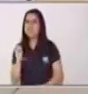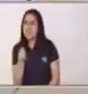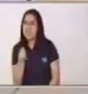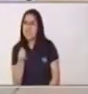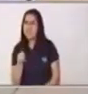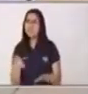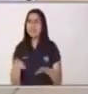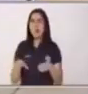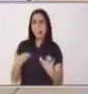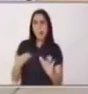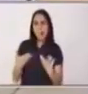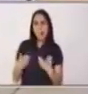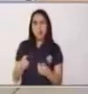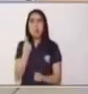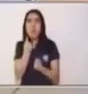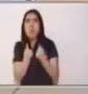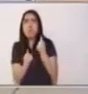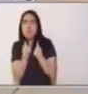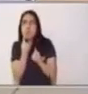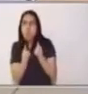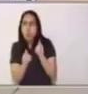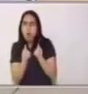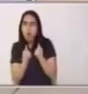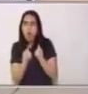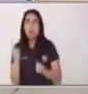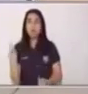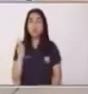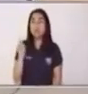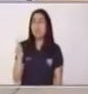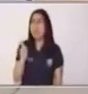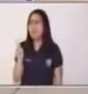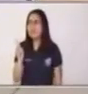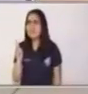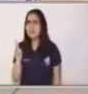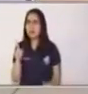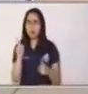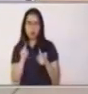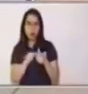¿Dónde? ¿Cuándo? ¿Quién es?